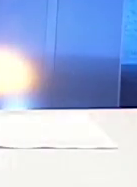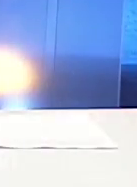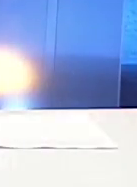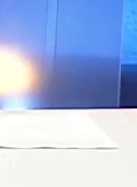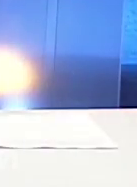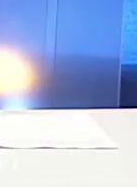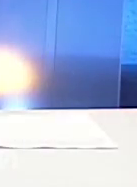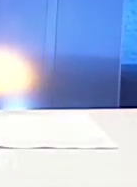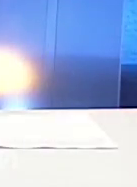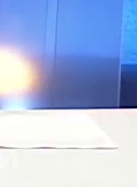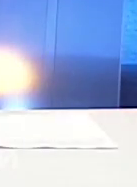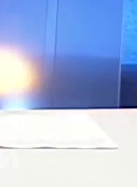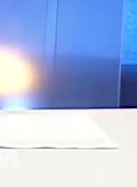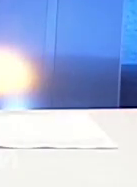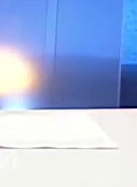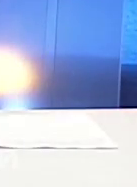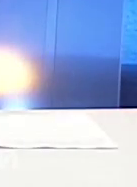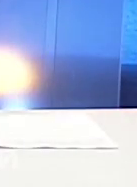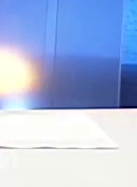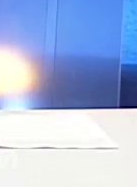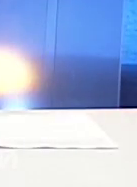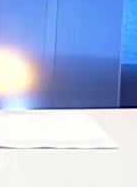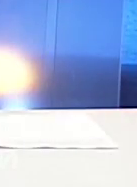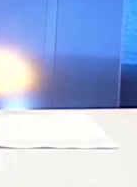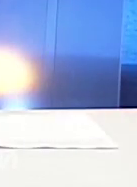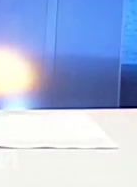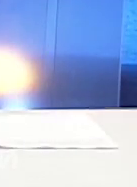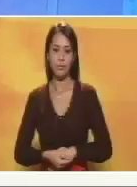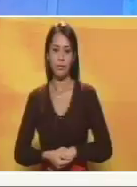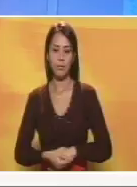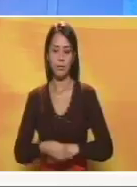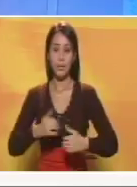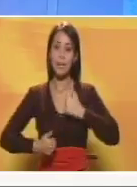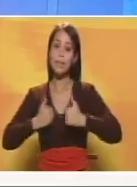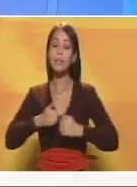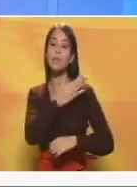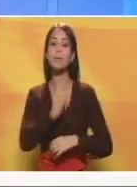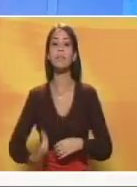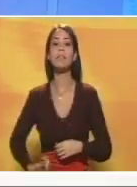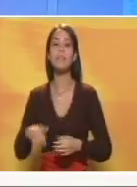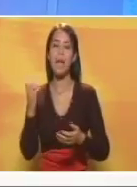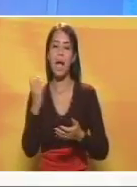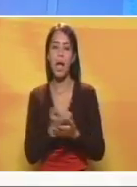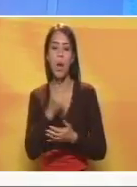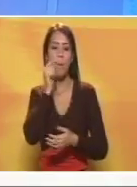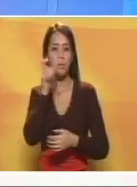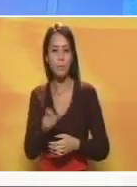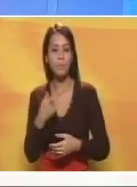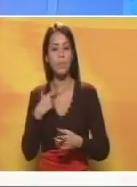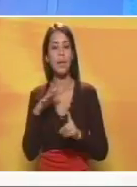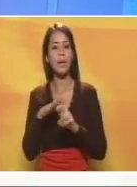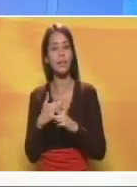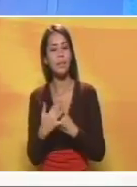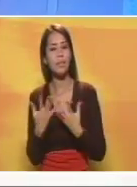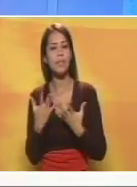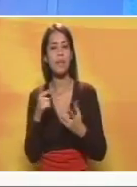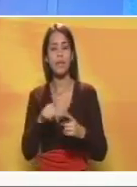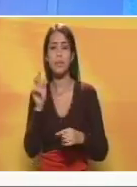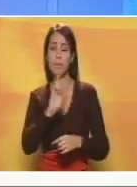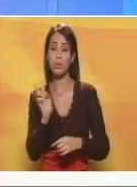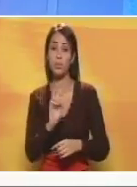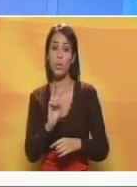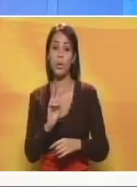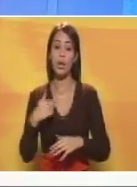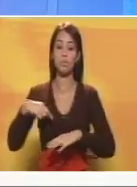El candidato presidencial Javier Bertucci indicó que la democracia es la única salida a la crisis del país. Así lo indicó en un recorrido que realizó